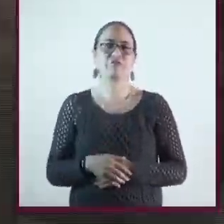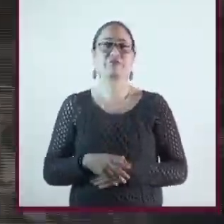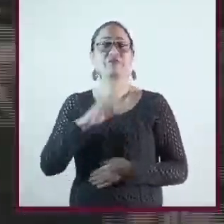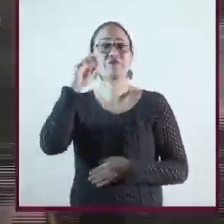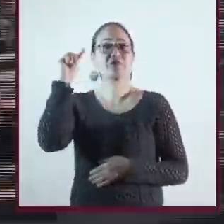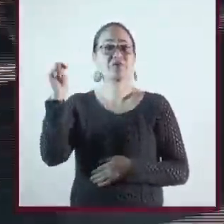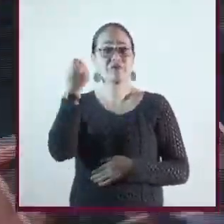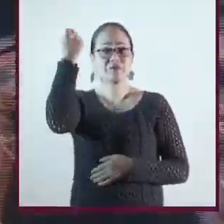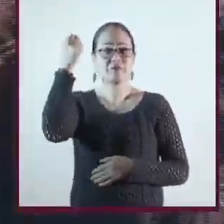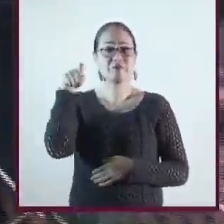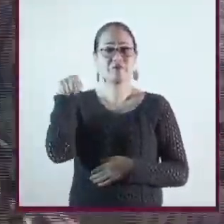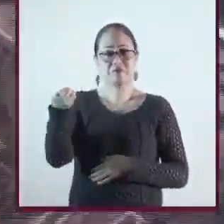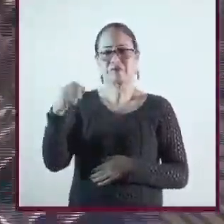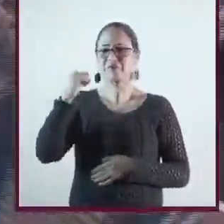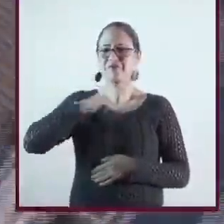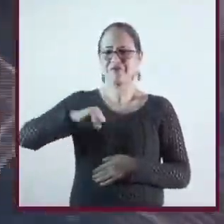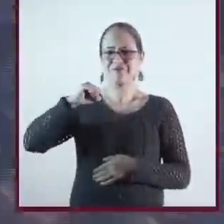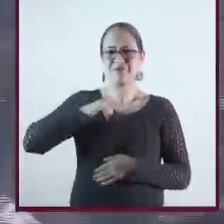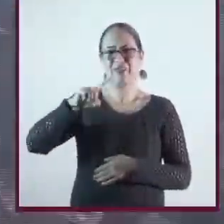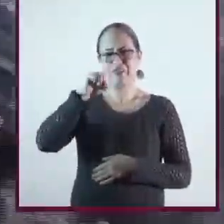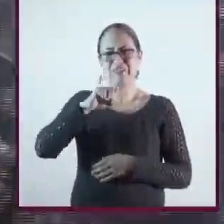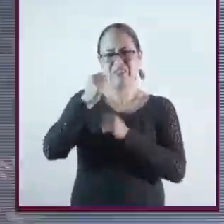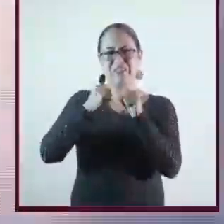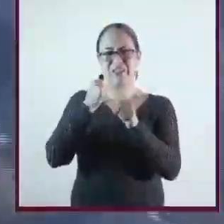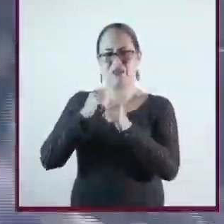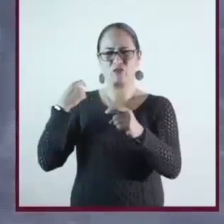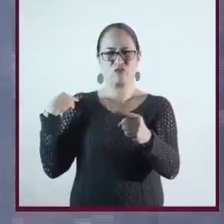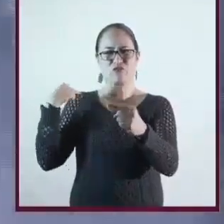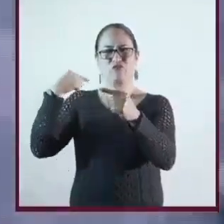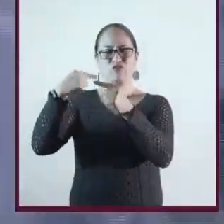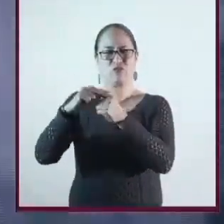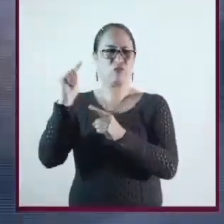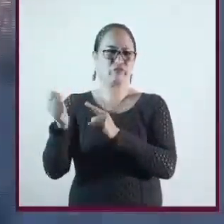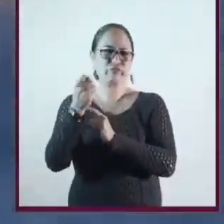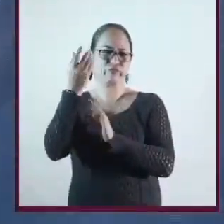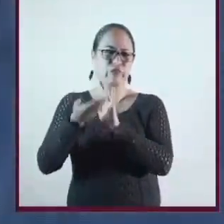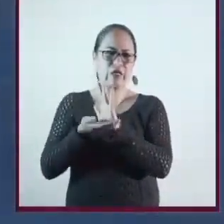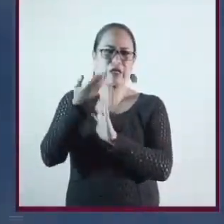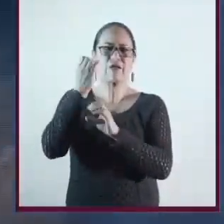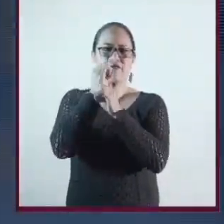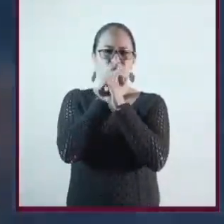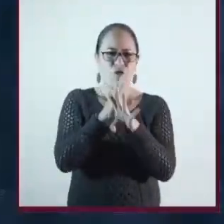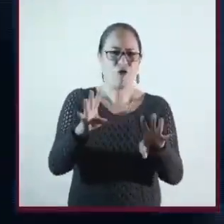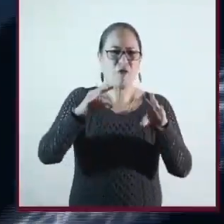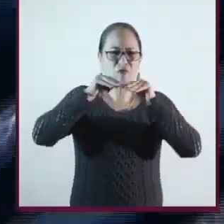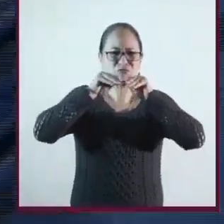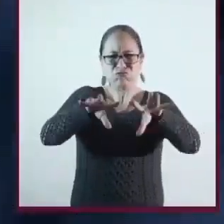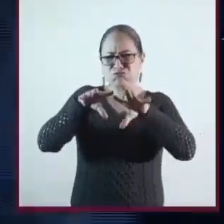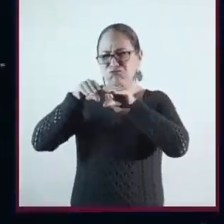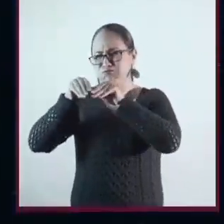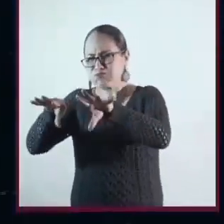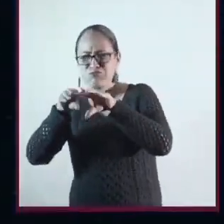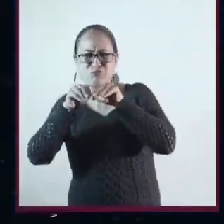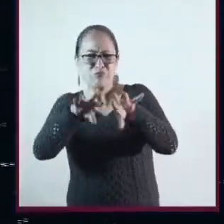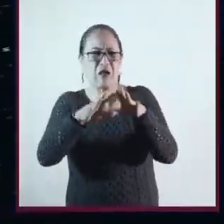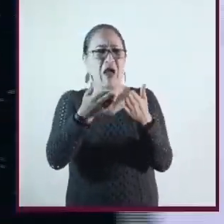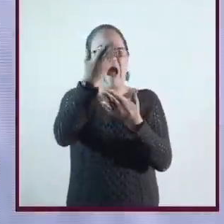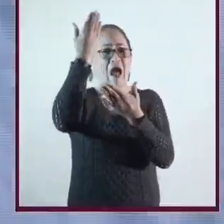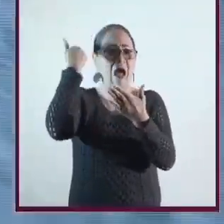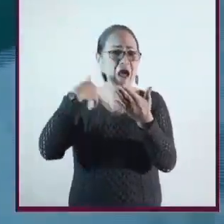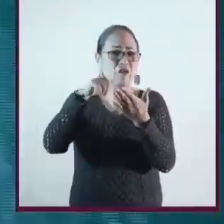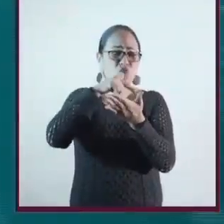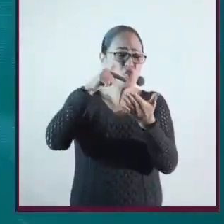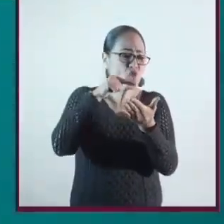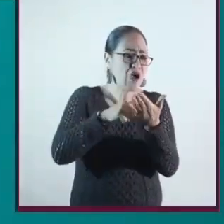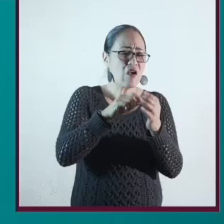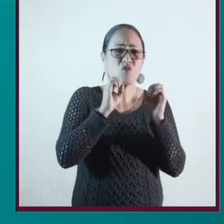vivido en el último siglo ha logrado que la información se distribuya de forma masiva hasta lugares que antes estaban